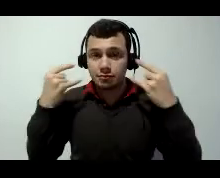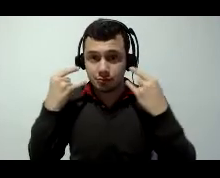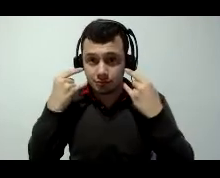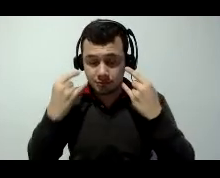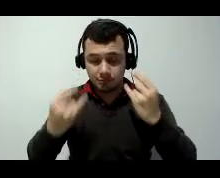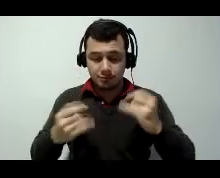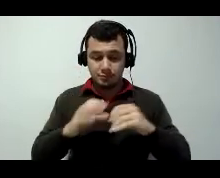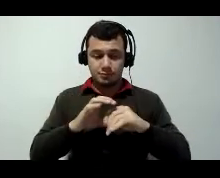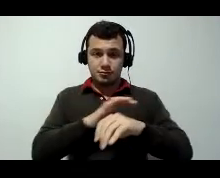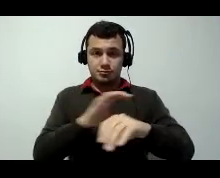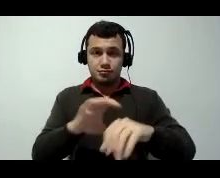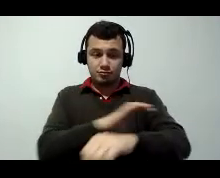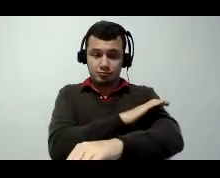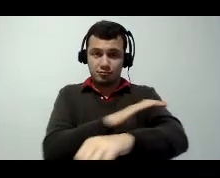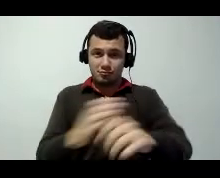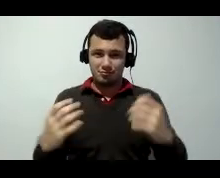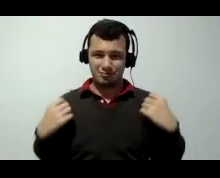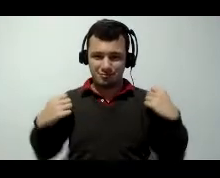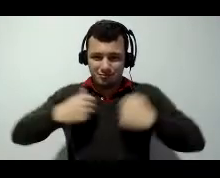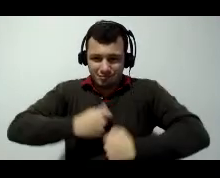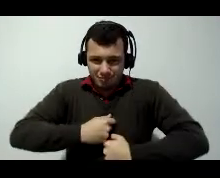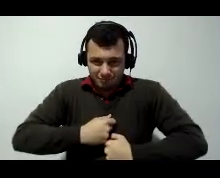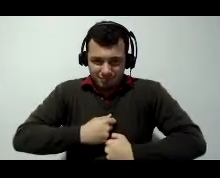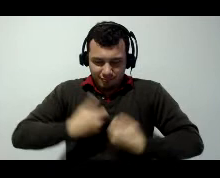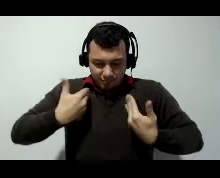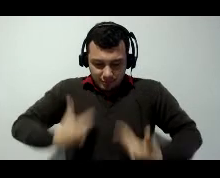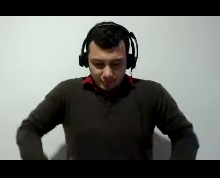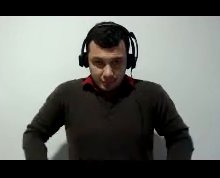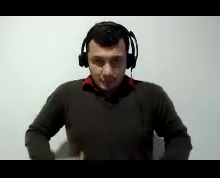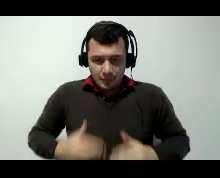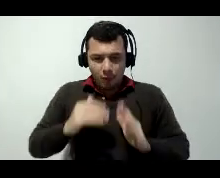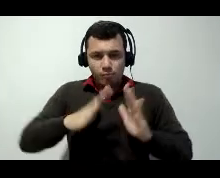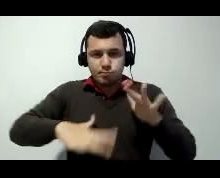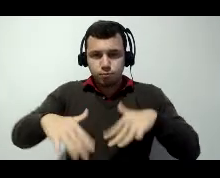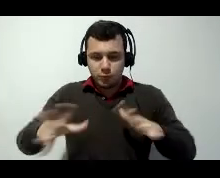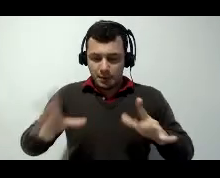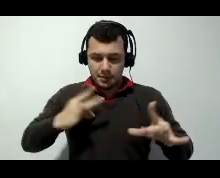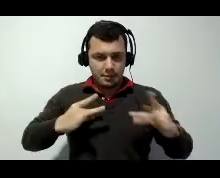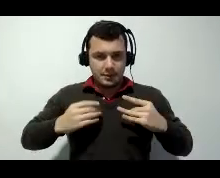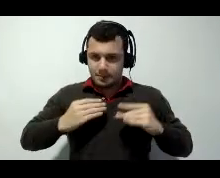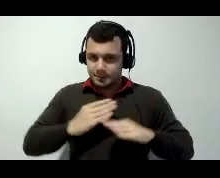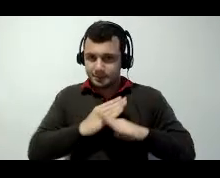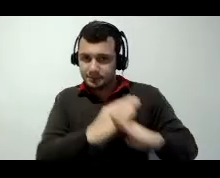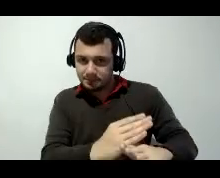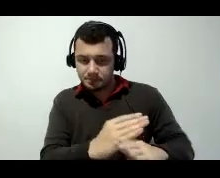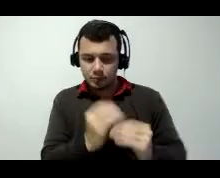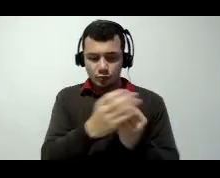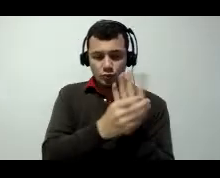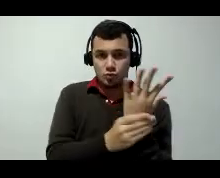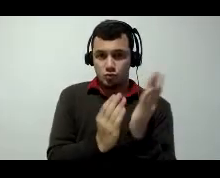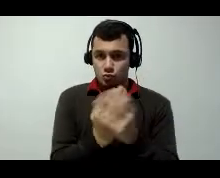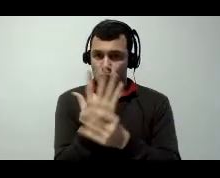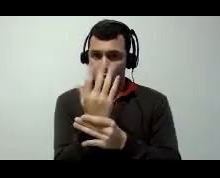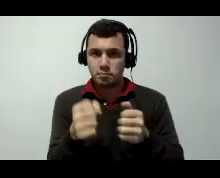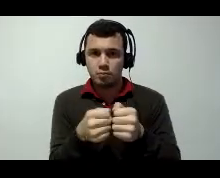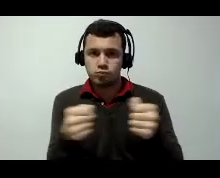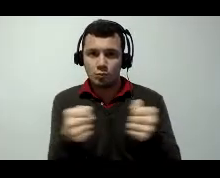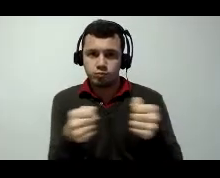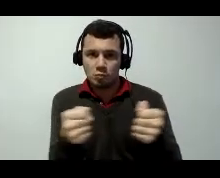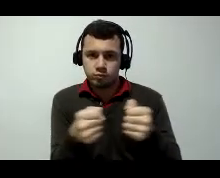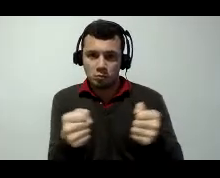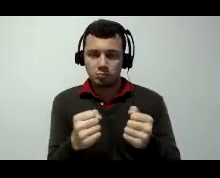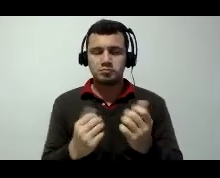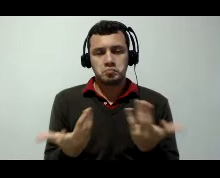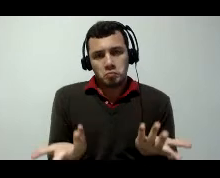larga antifluido, guantes de caucho, monogafas, o gafas de protección